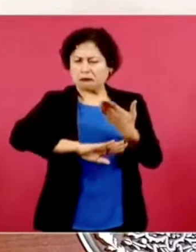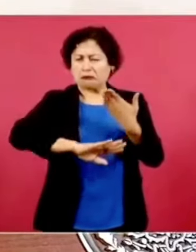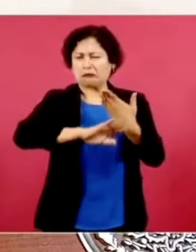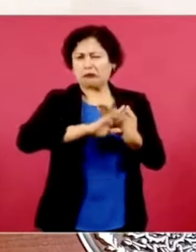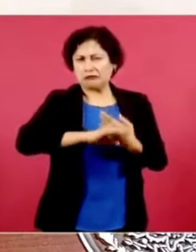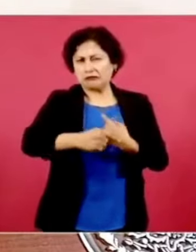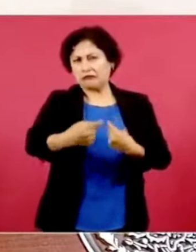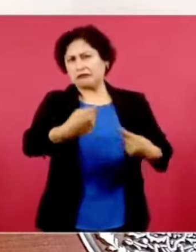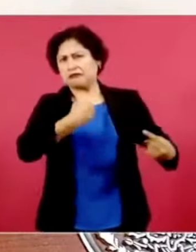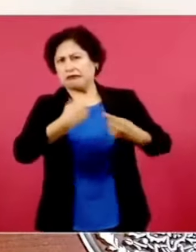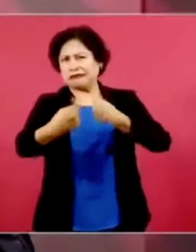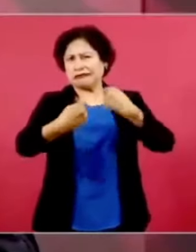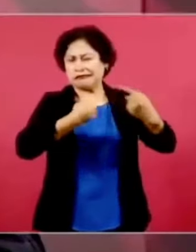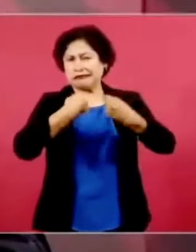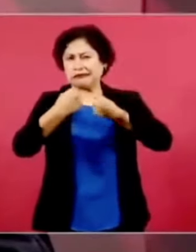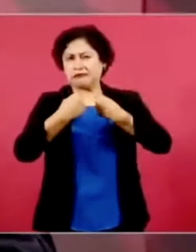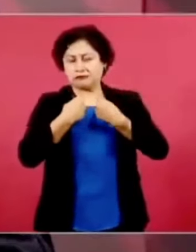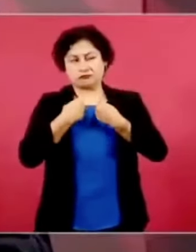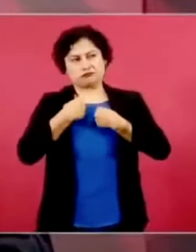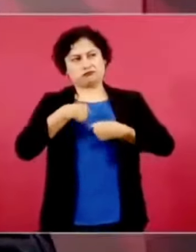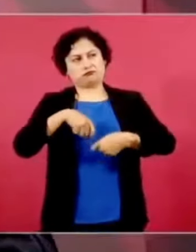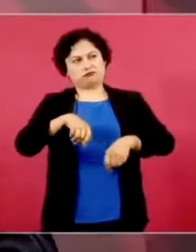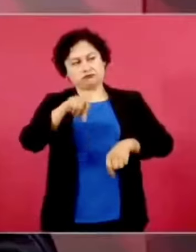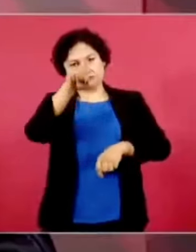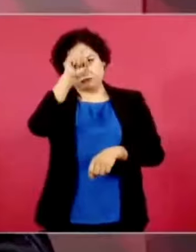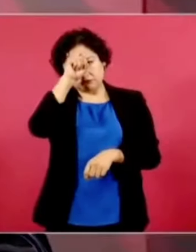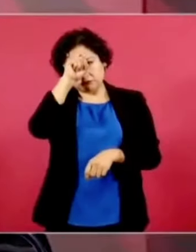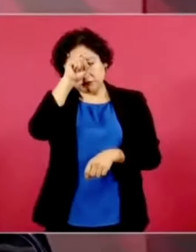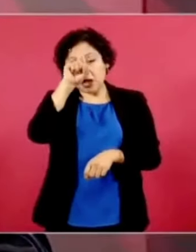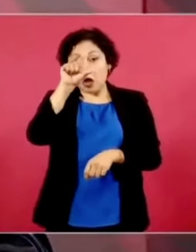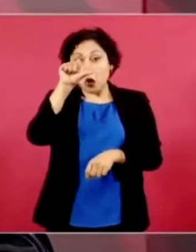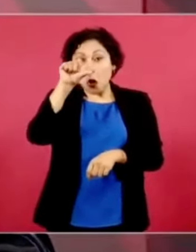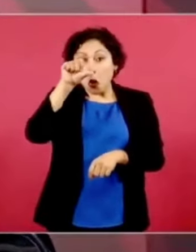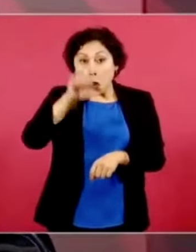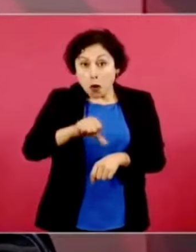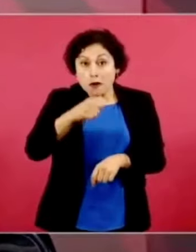Y hoy hasta una carta, ¿no? Molestos.